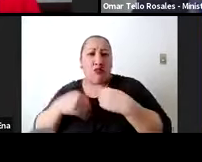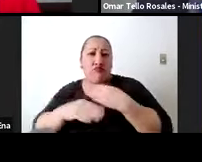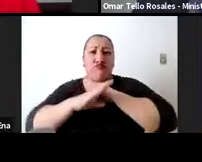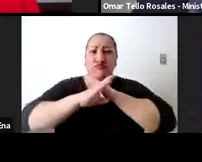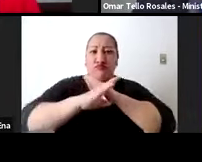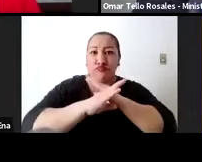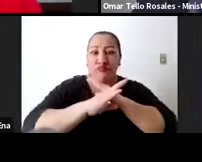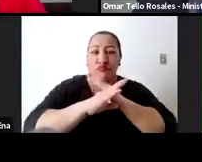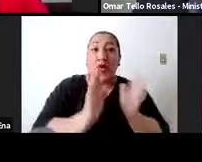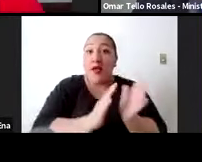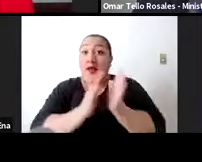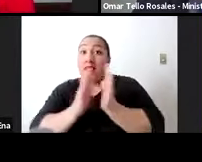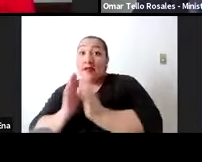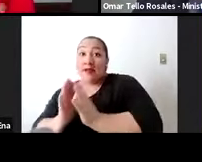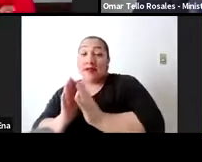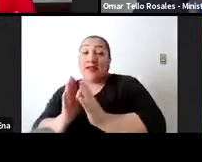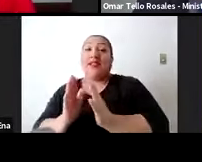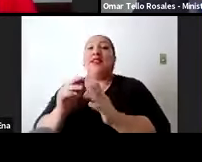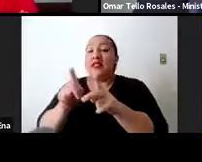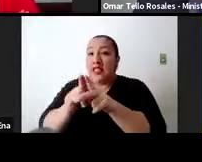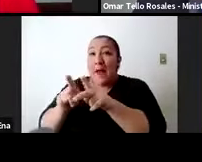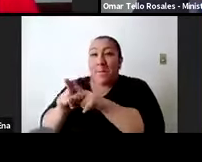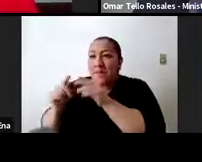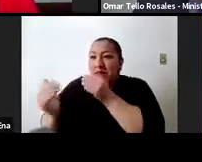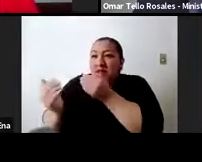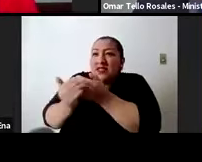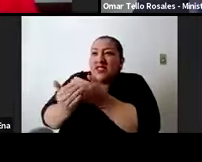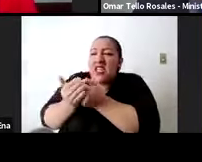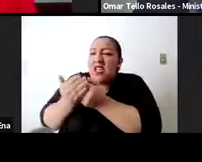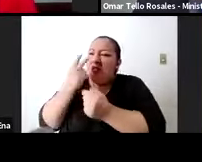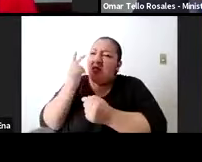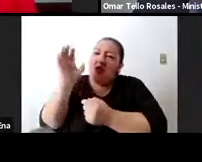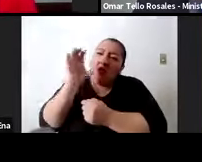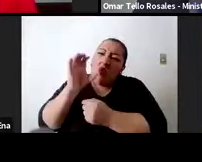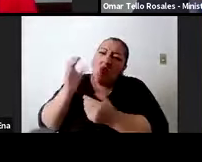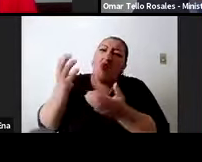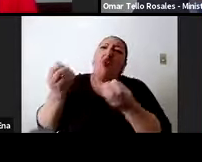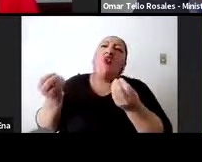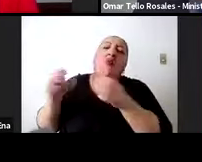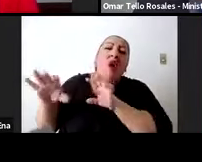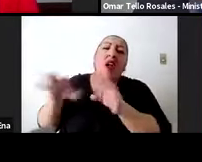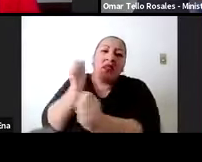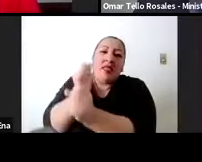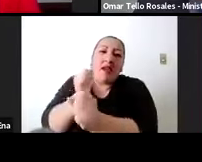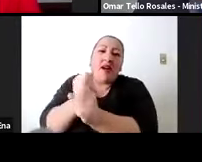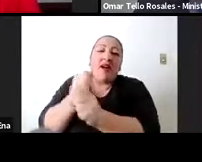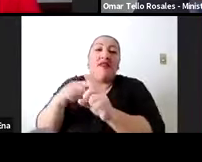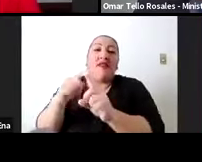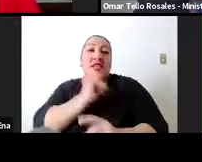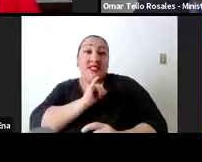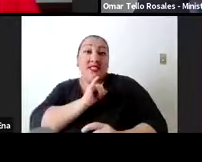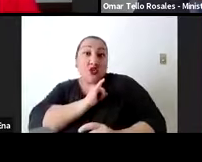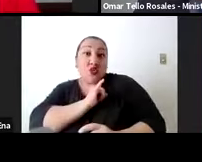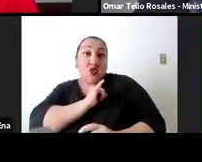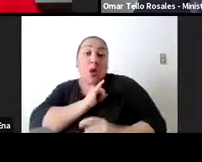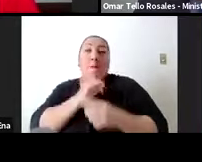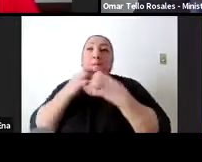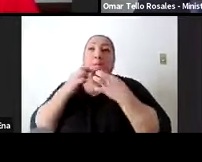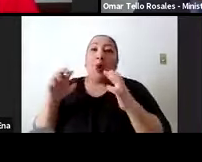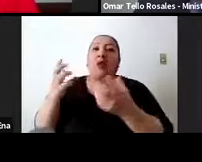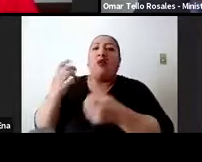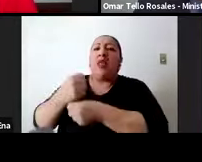de cerca el comportamiento de las entidades públicas, para de esta manera hacer recomendaciones en búsqueda de su corrección, de